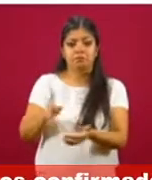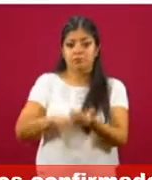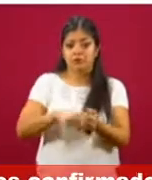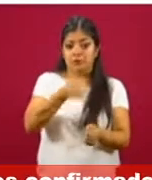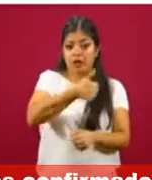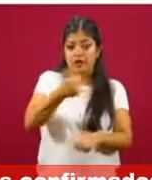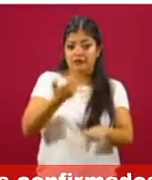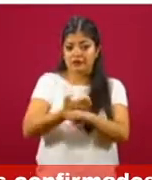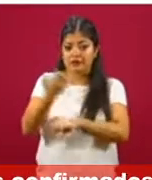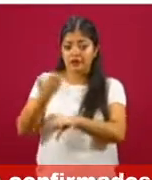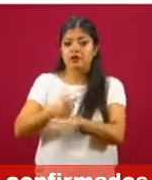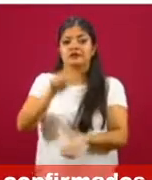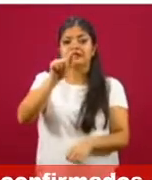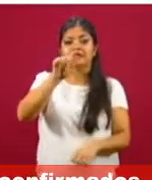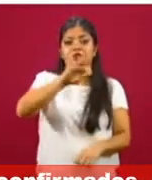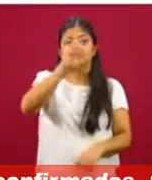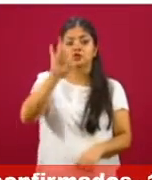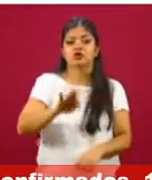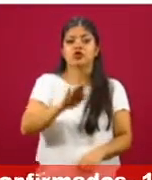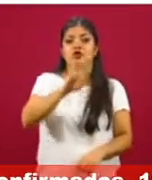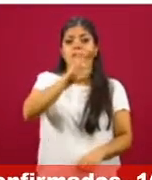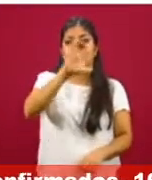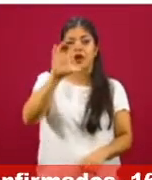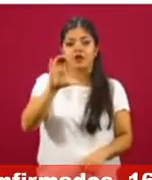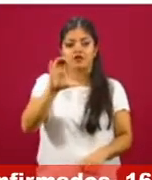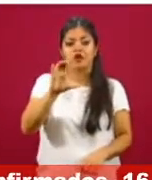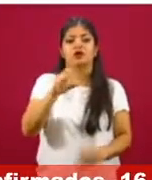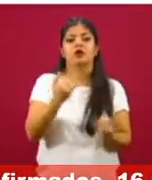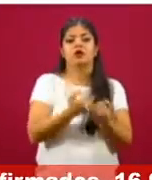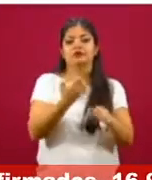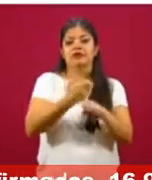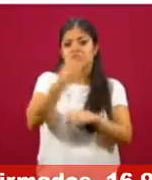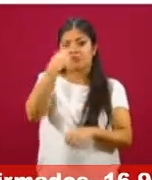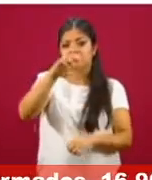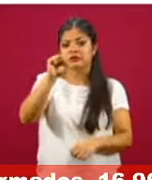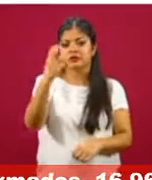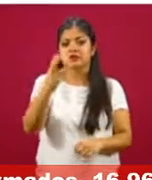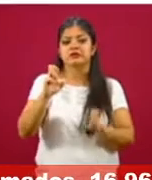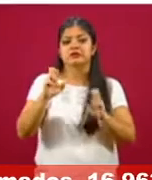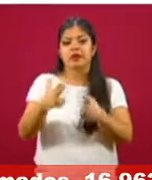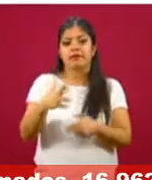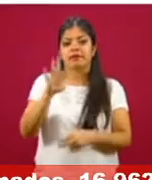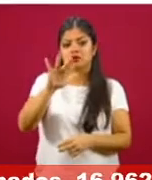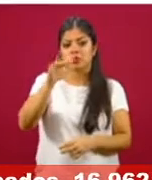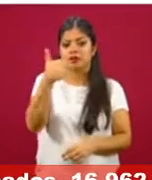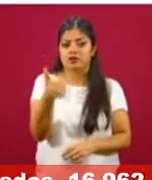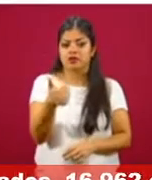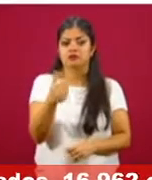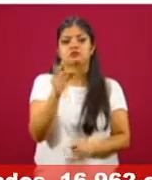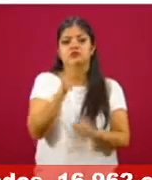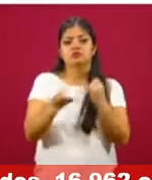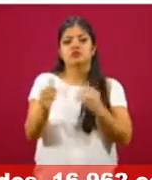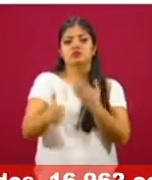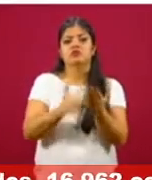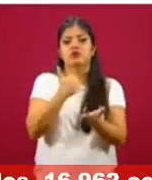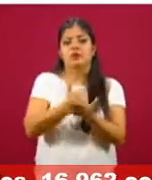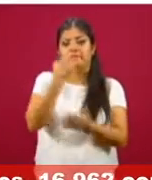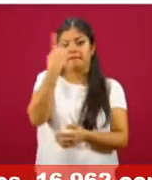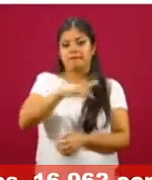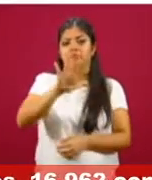federativa, 70% en Baja California, el Estado de México 63%, Chiapas con 56% y finalmente la Ciudad de México